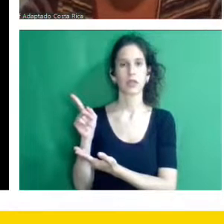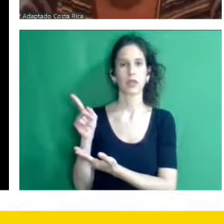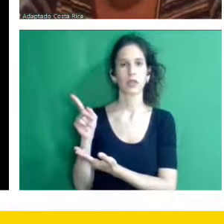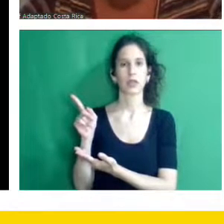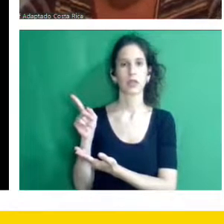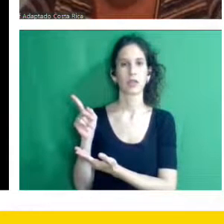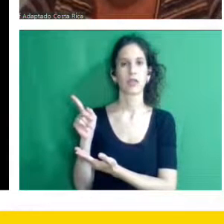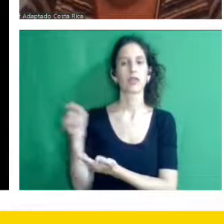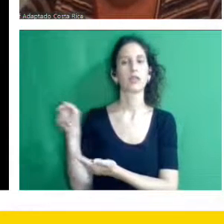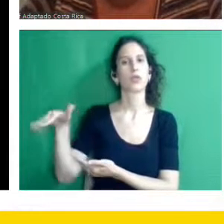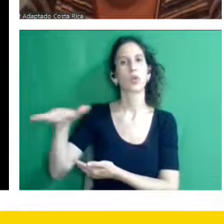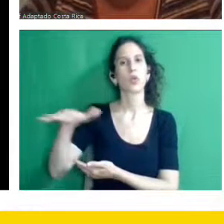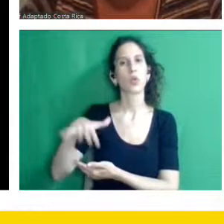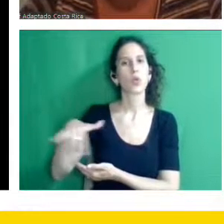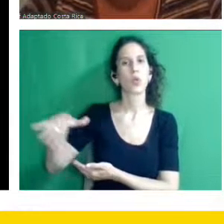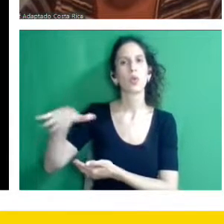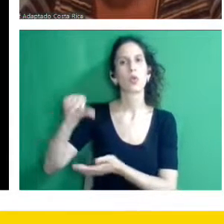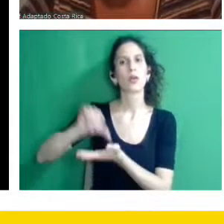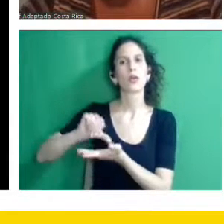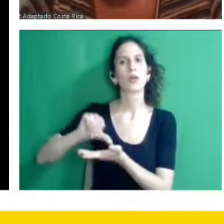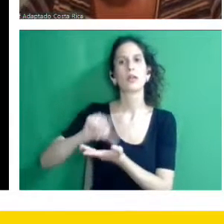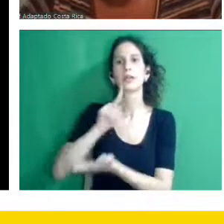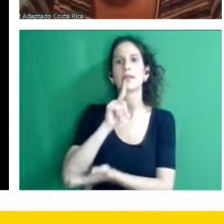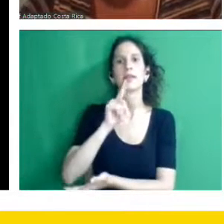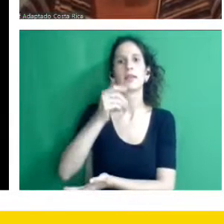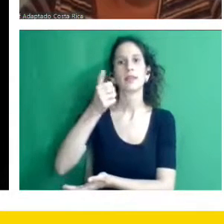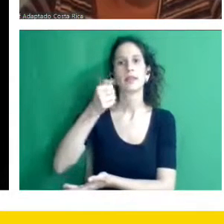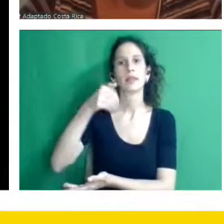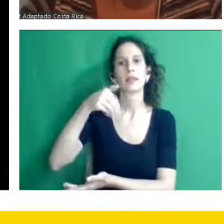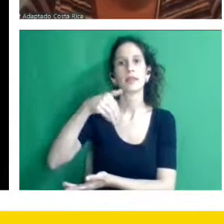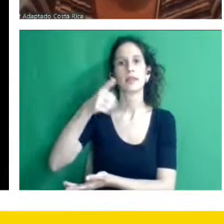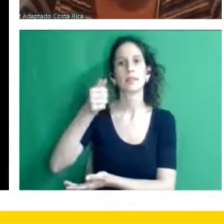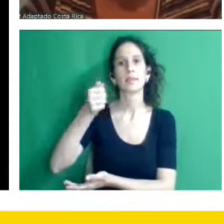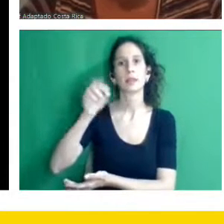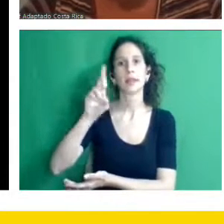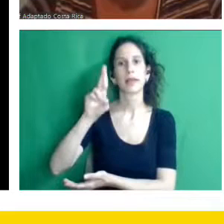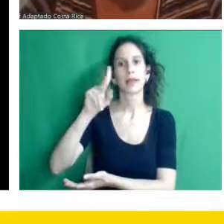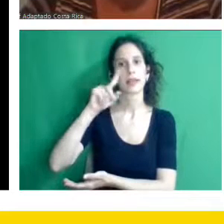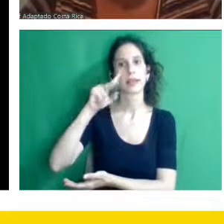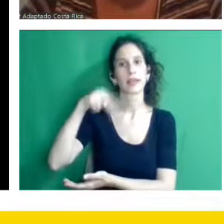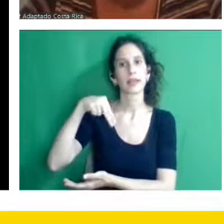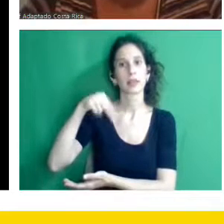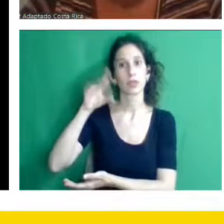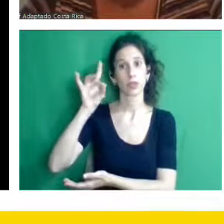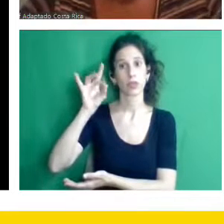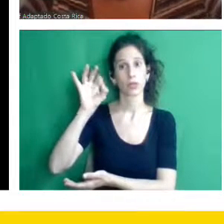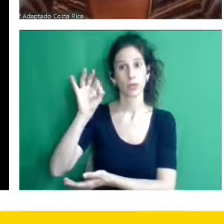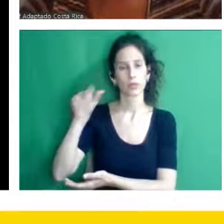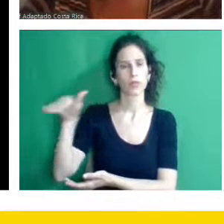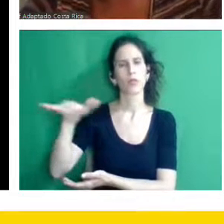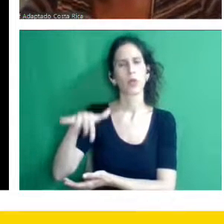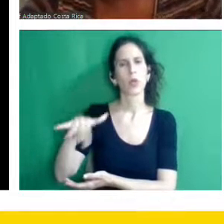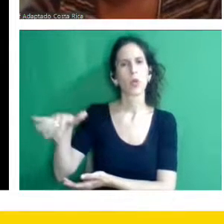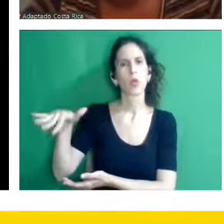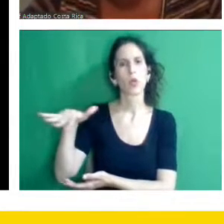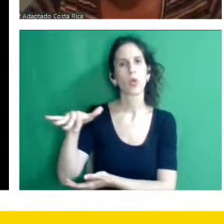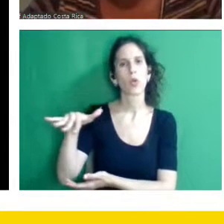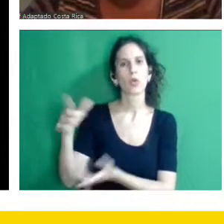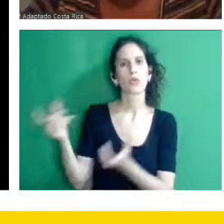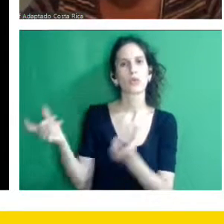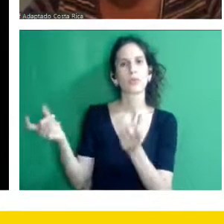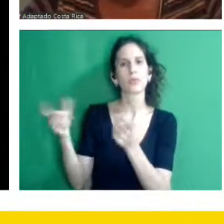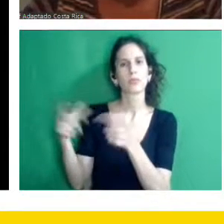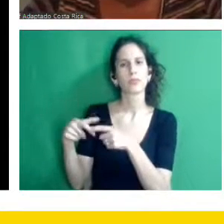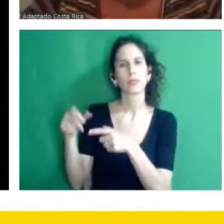hizo un entrenamiento recientemente por allá. Y fue muy bonito porque no solamente llegaron los